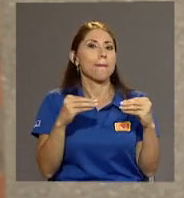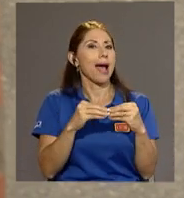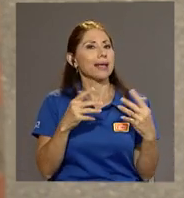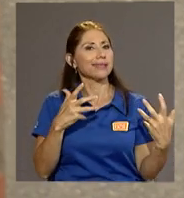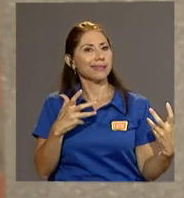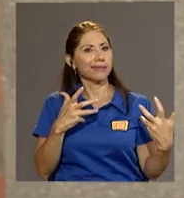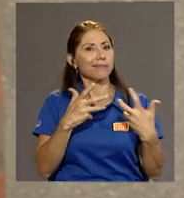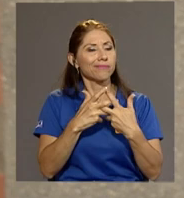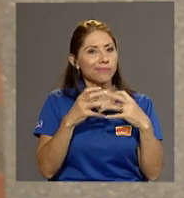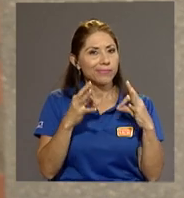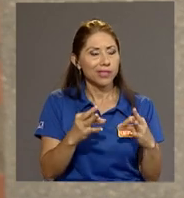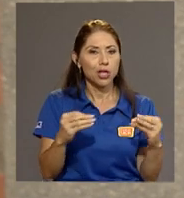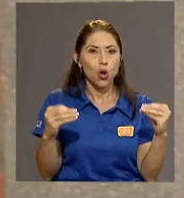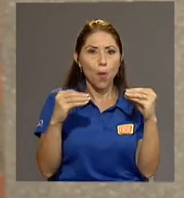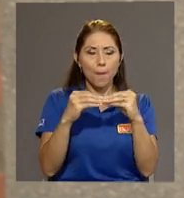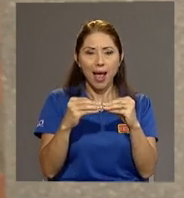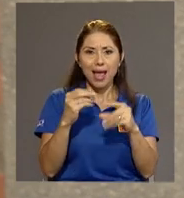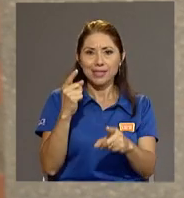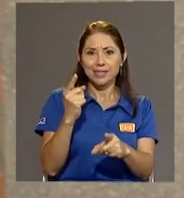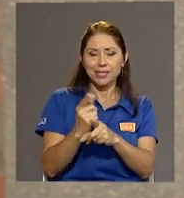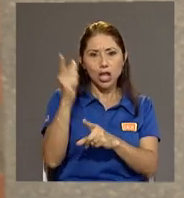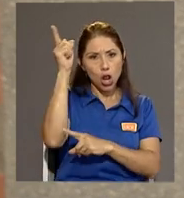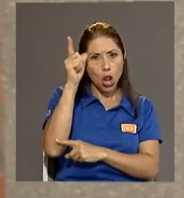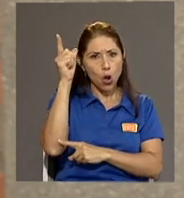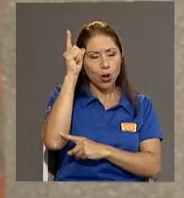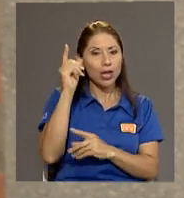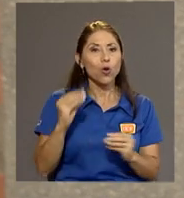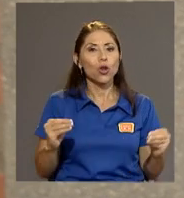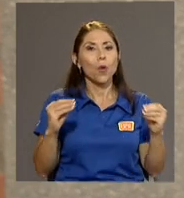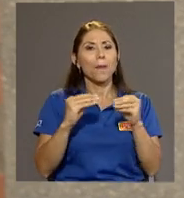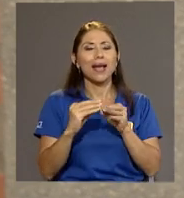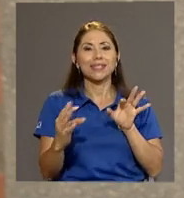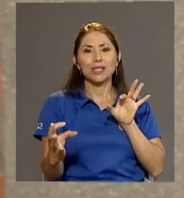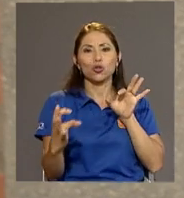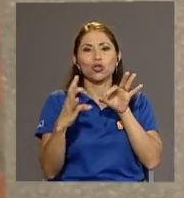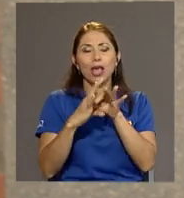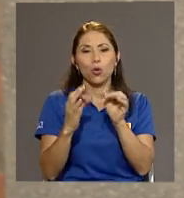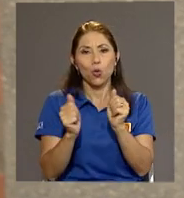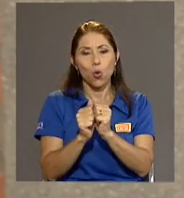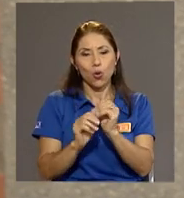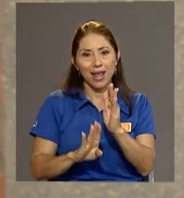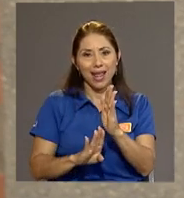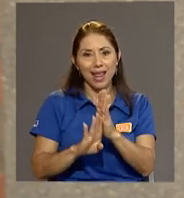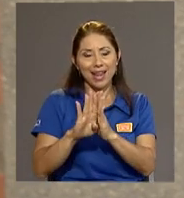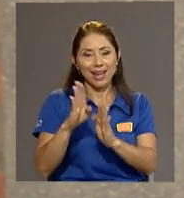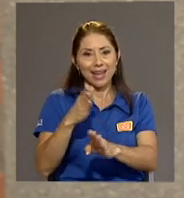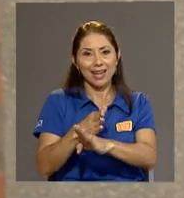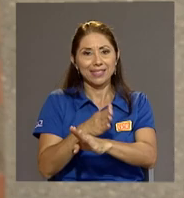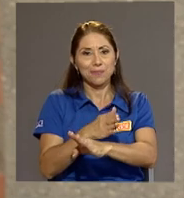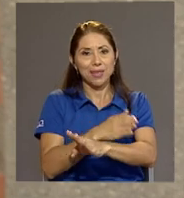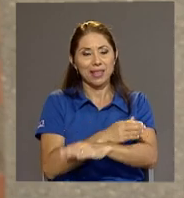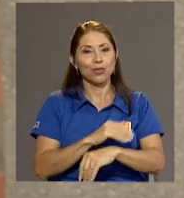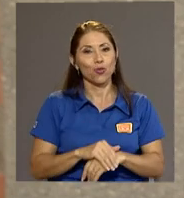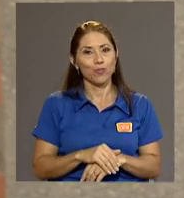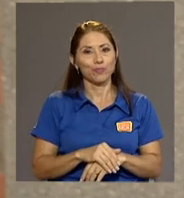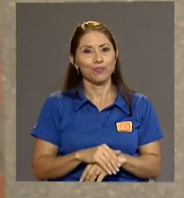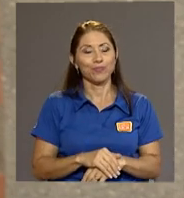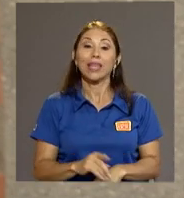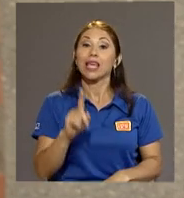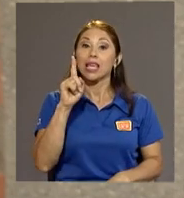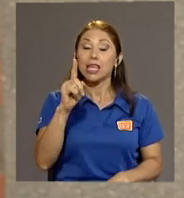más lógico y lo más asociado con el crecimiento. Y que una experiencia